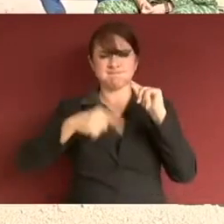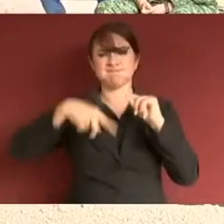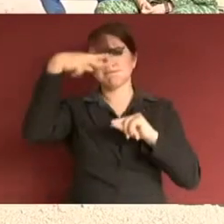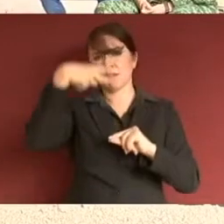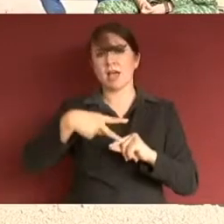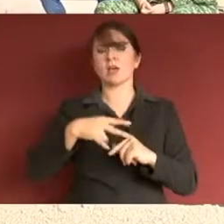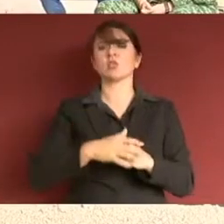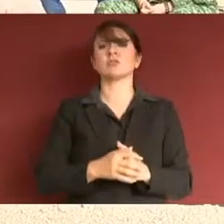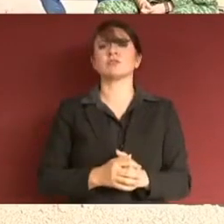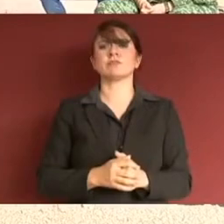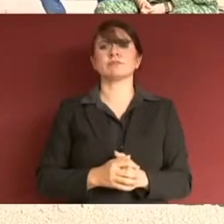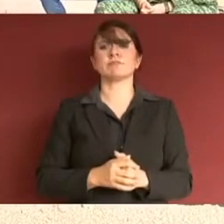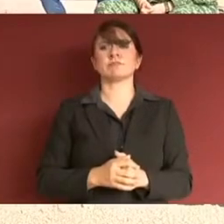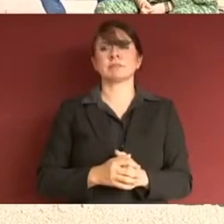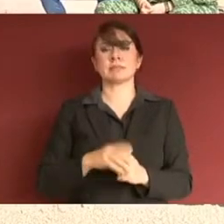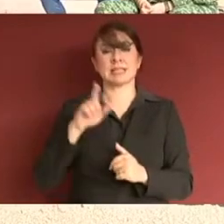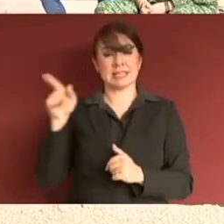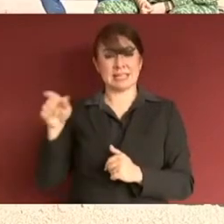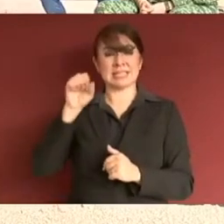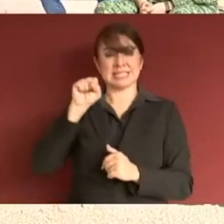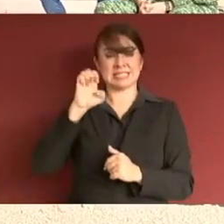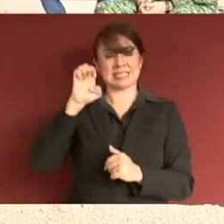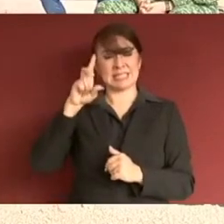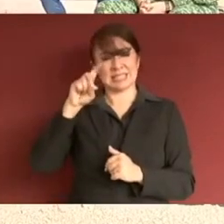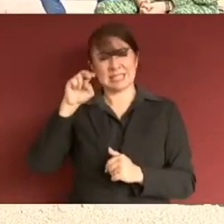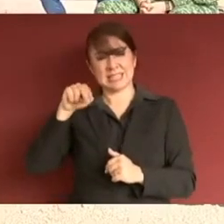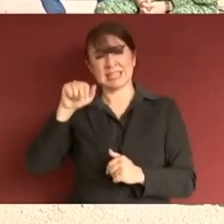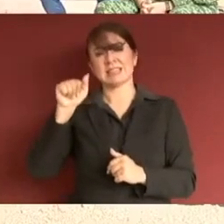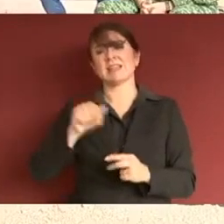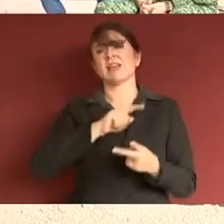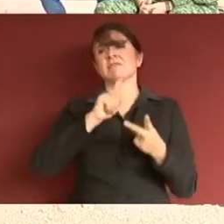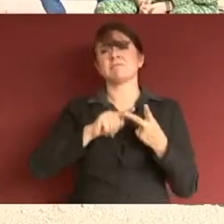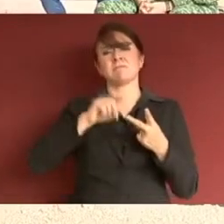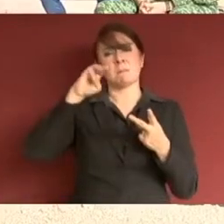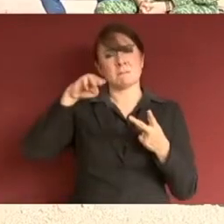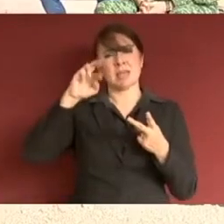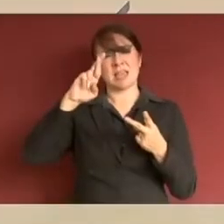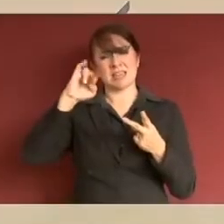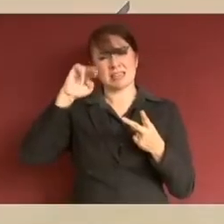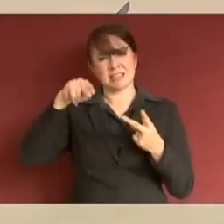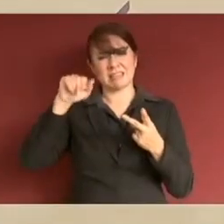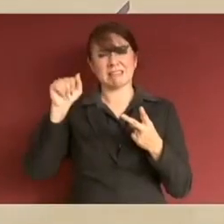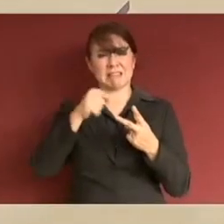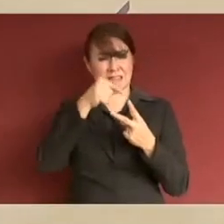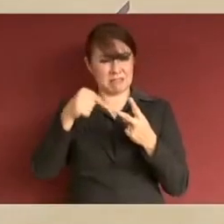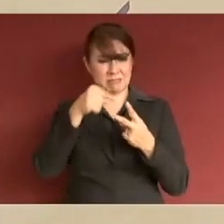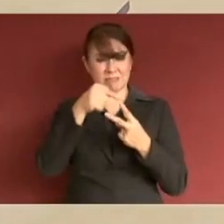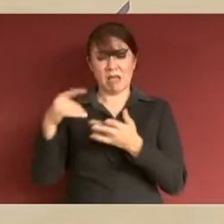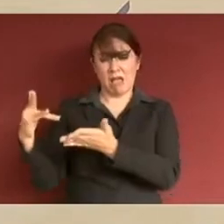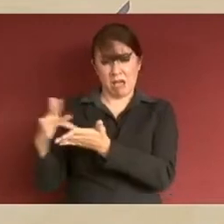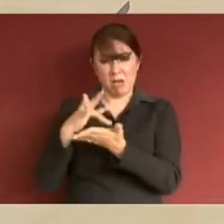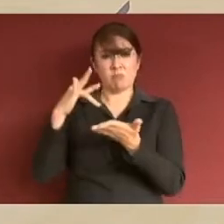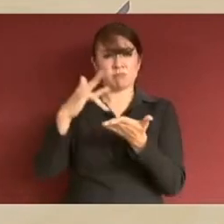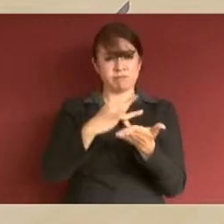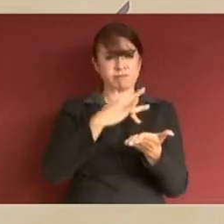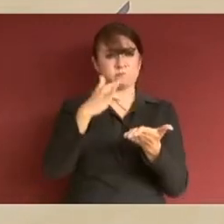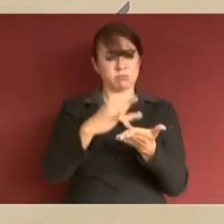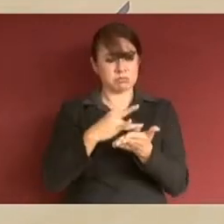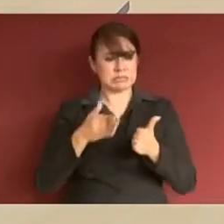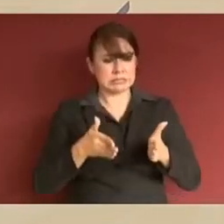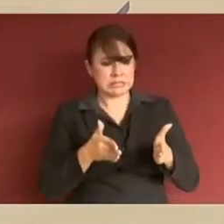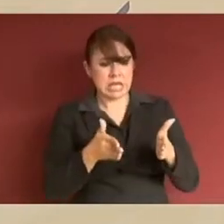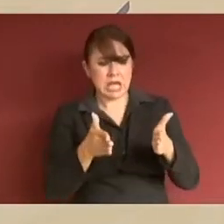Tanto la Secretaría de la Defensa como Marina nos ayudan haciendo estos